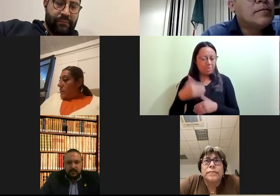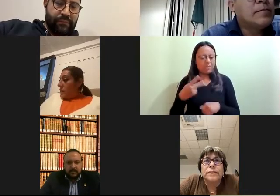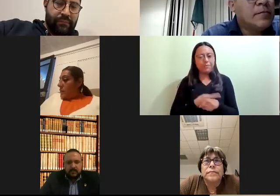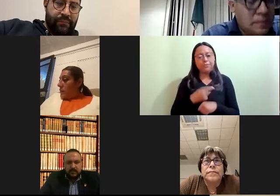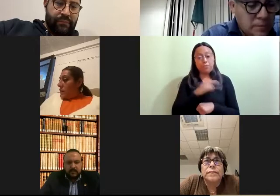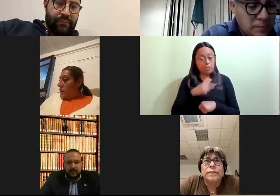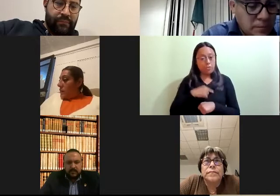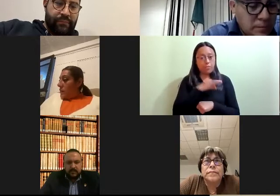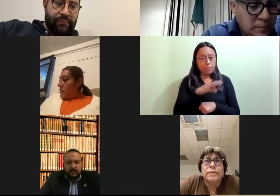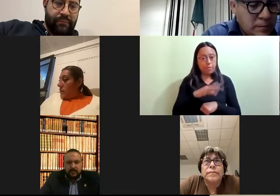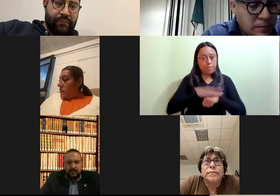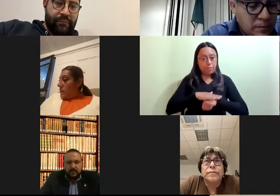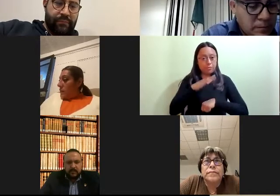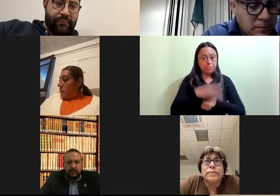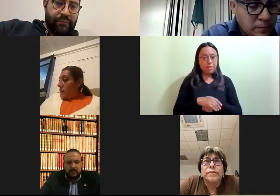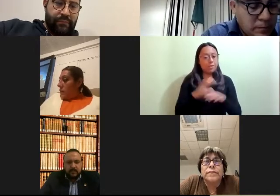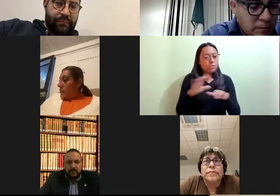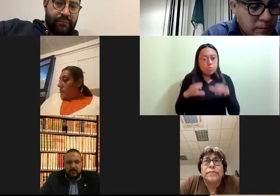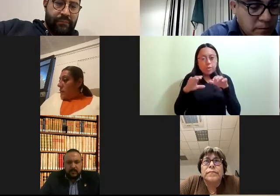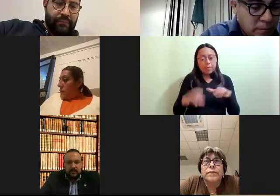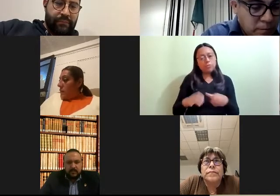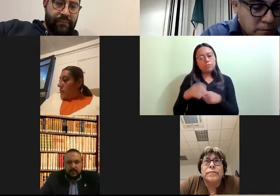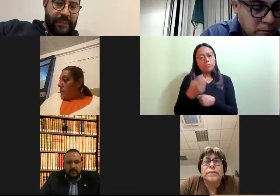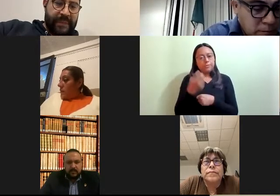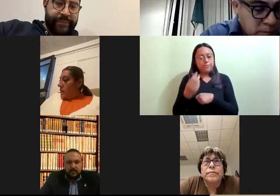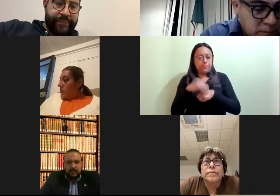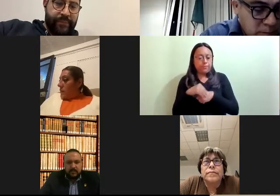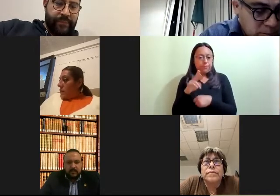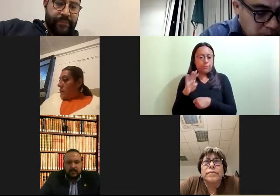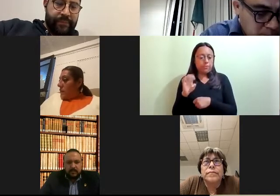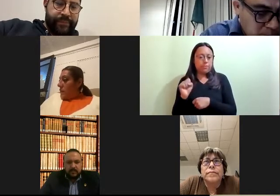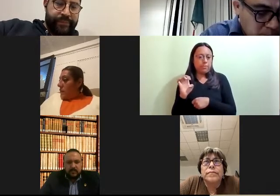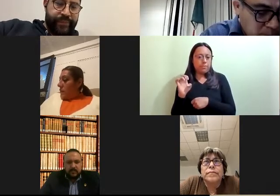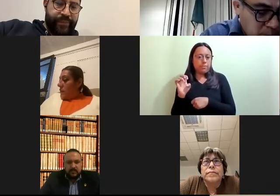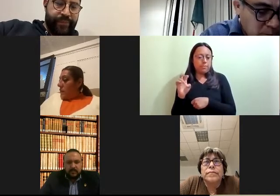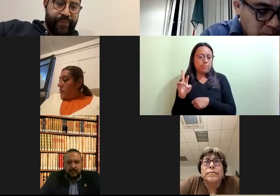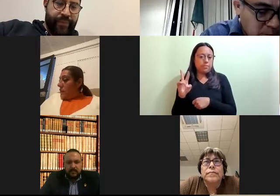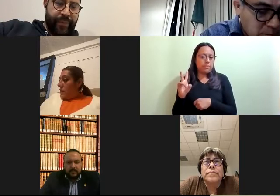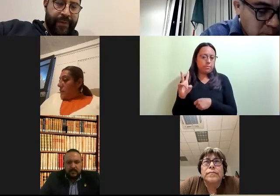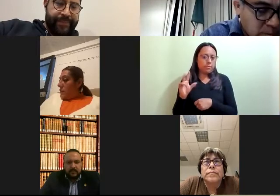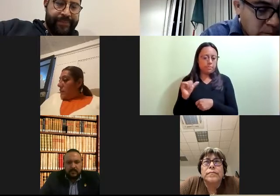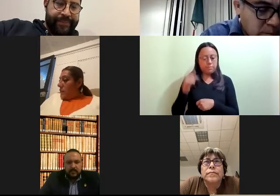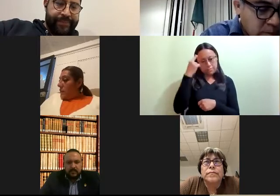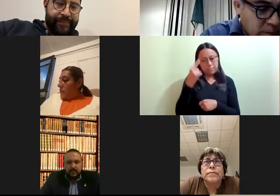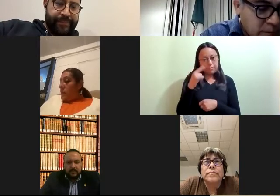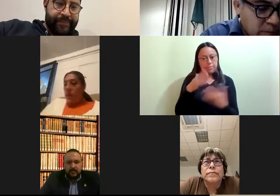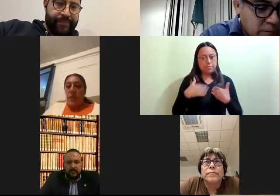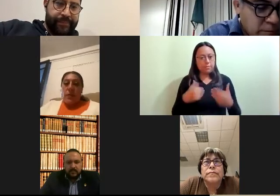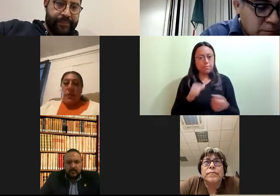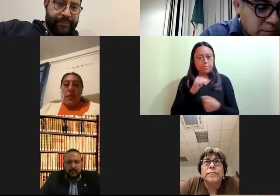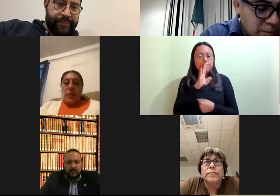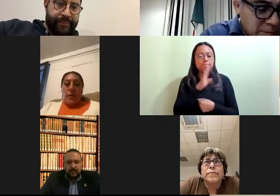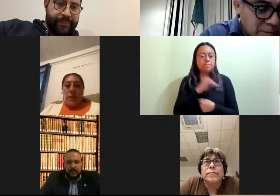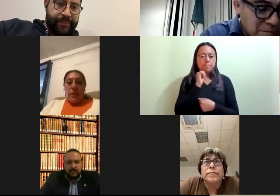escrupulosos en la reserva para que no haya ninguna mala interpretación, pues mejor,